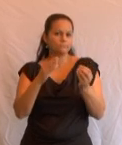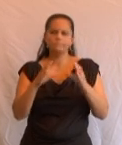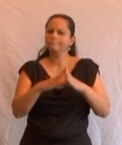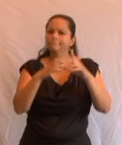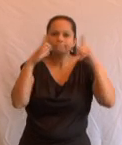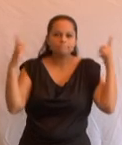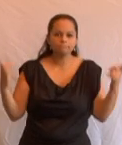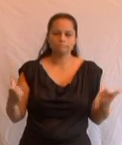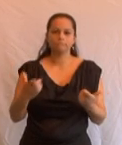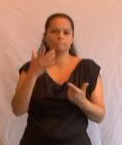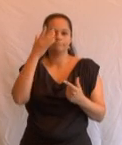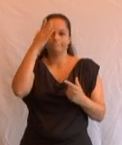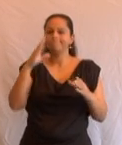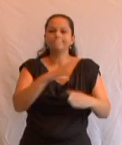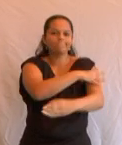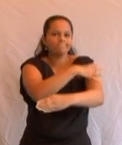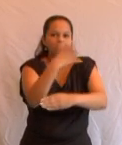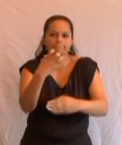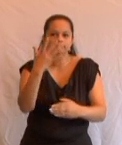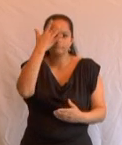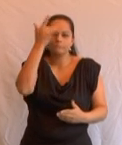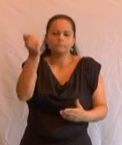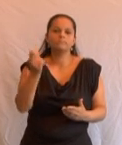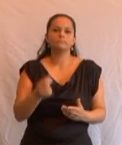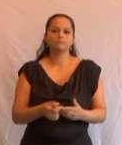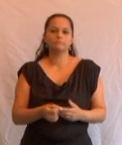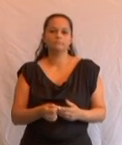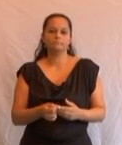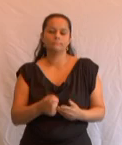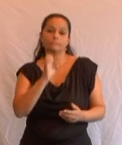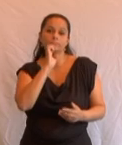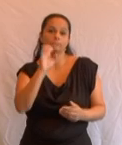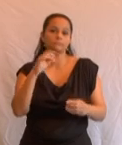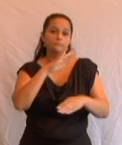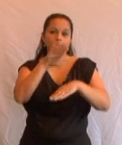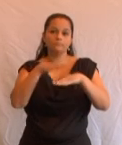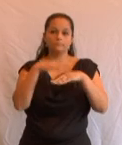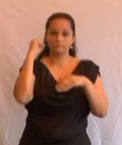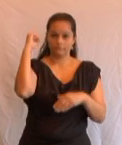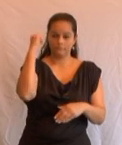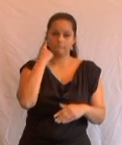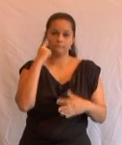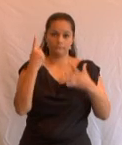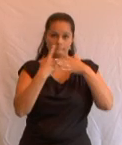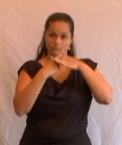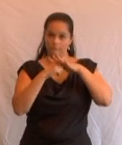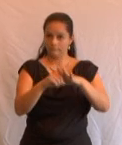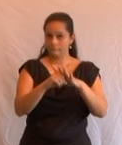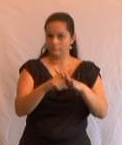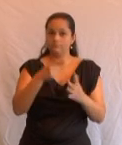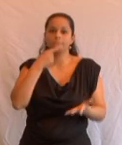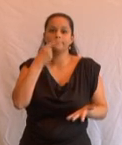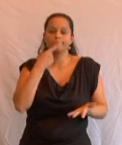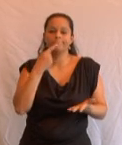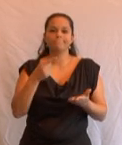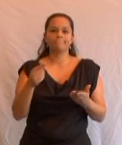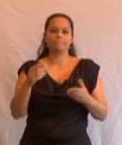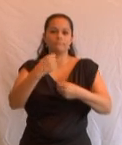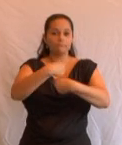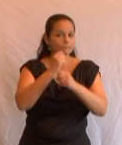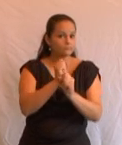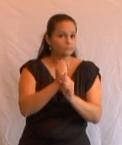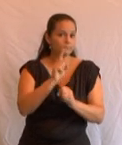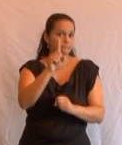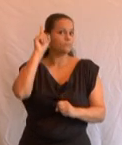reto muy grande, muy fuerte, que es el derecho a la inclusión, es decir, formar